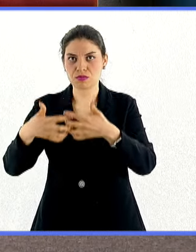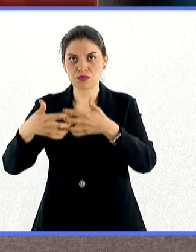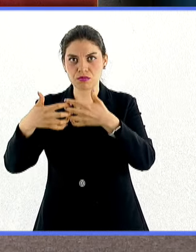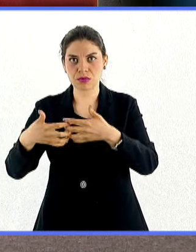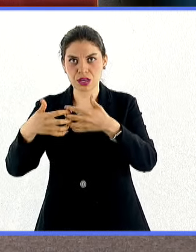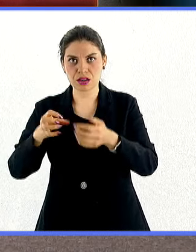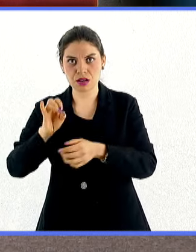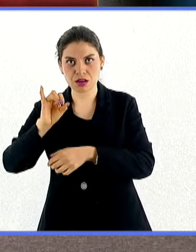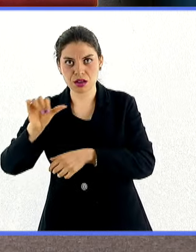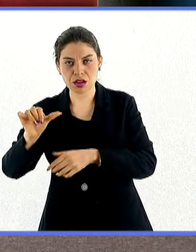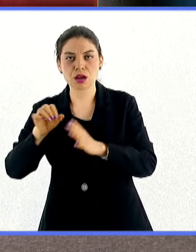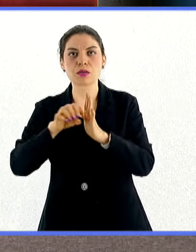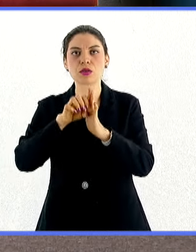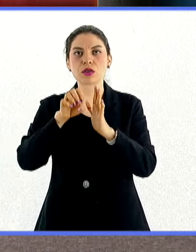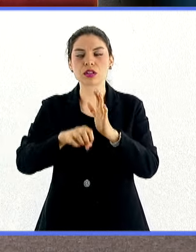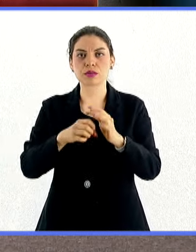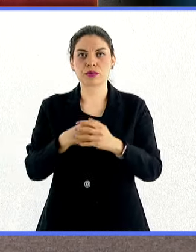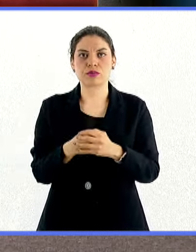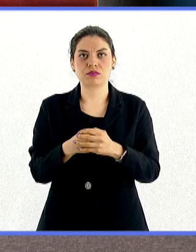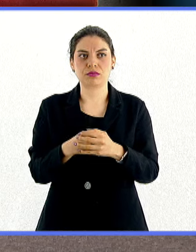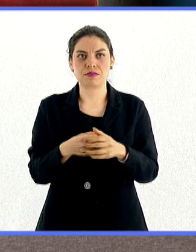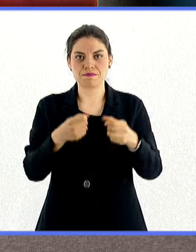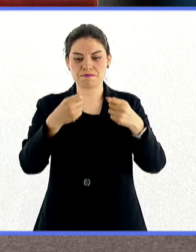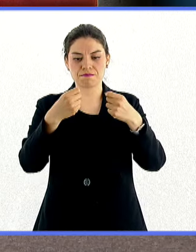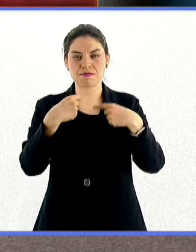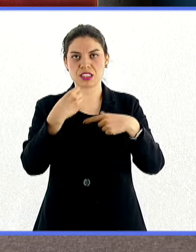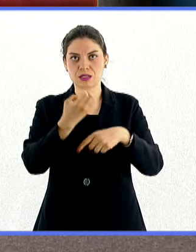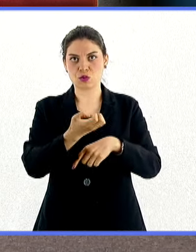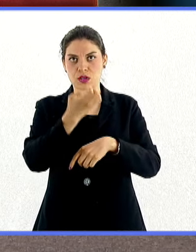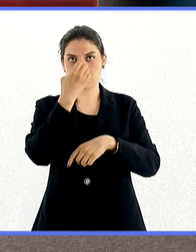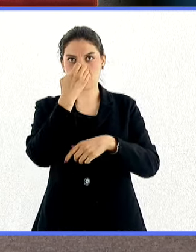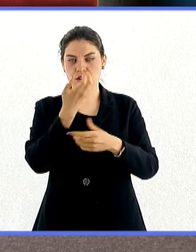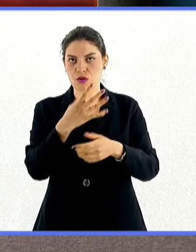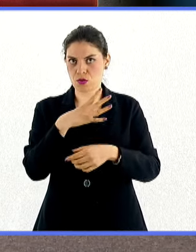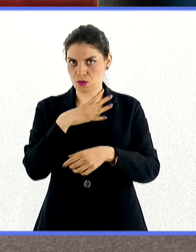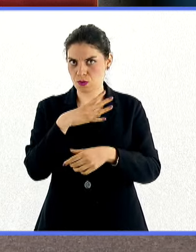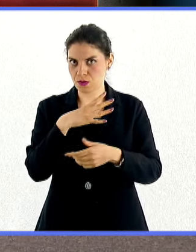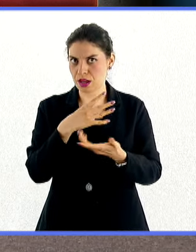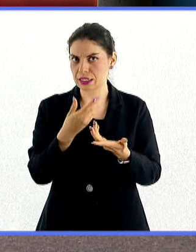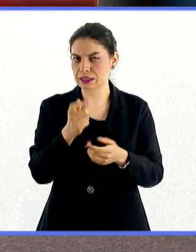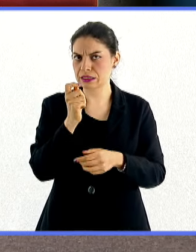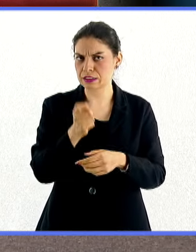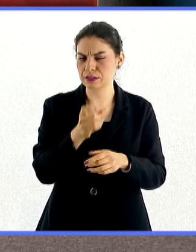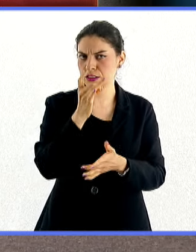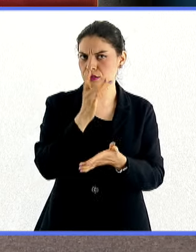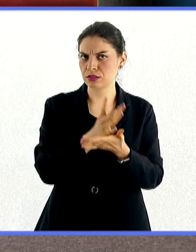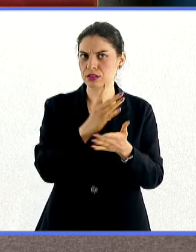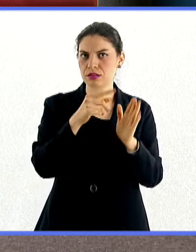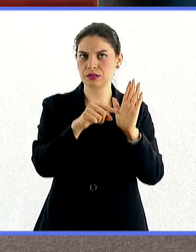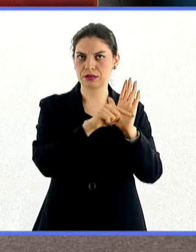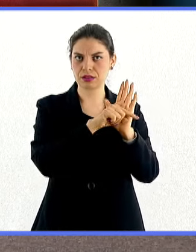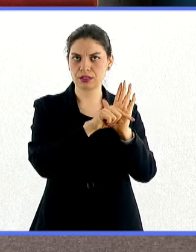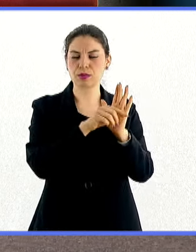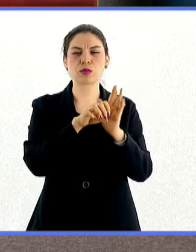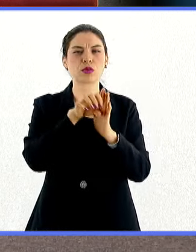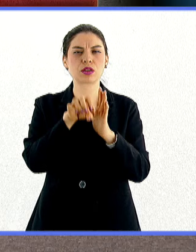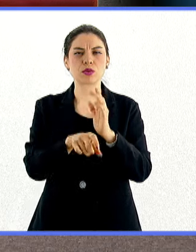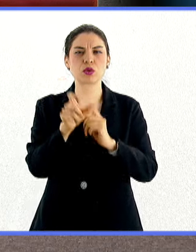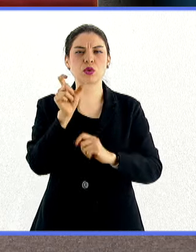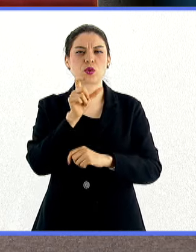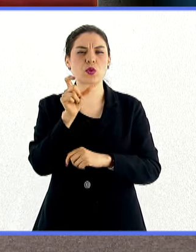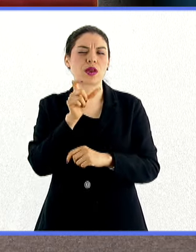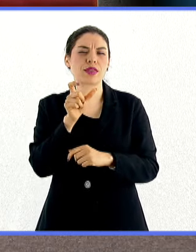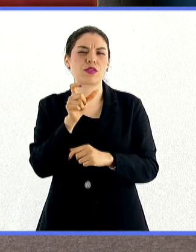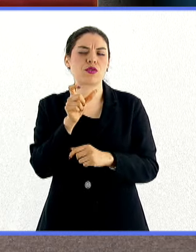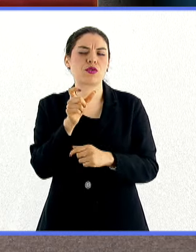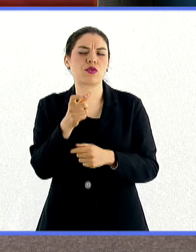la capacidad de autoengaño. Eso es muy importante en nuestras vidas, no solo en un sentido negativo, cuando nos engañamos a nosotros